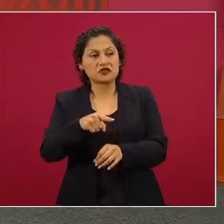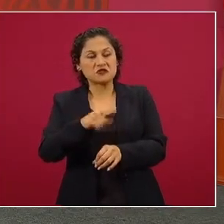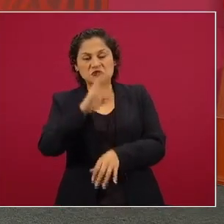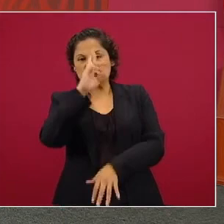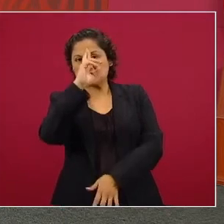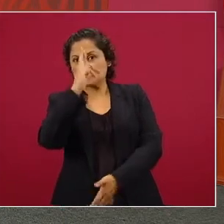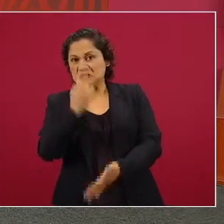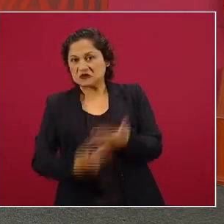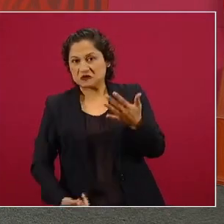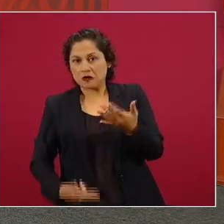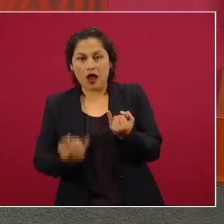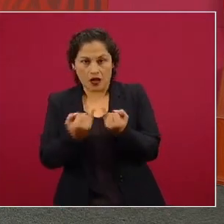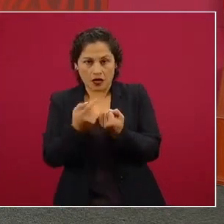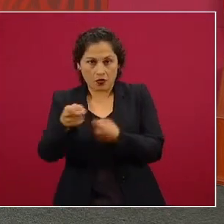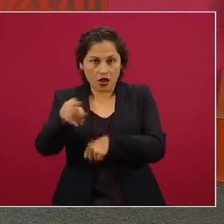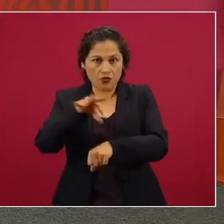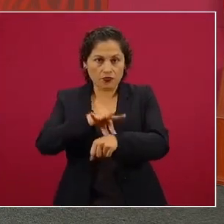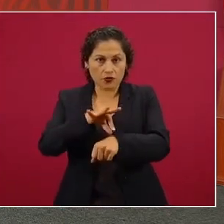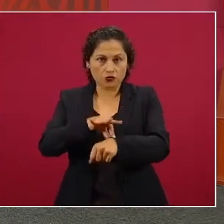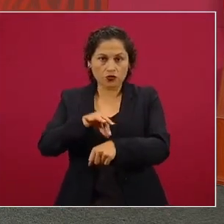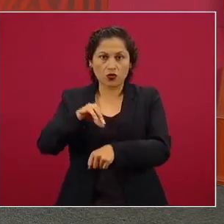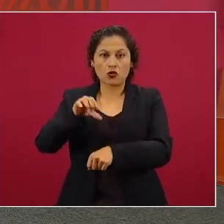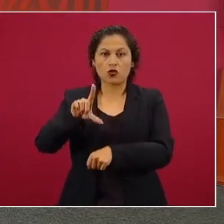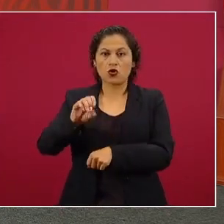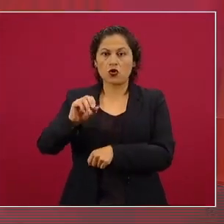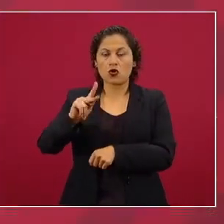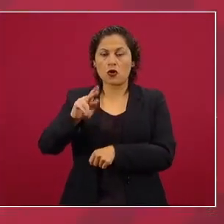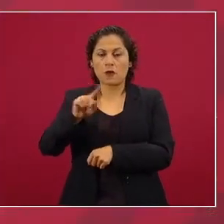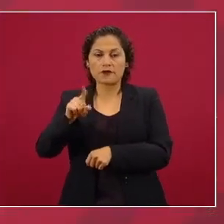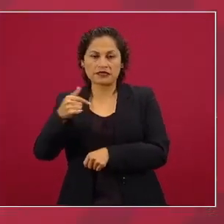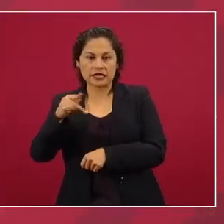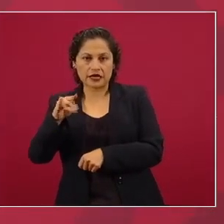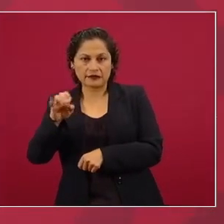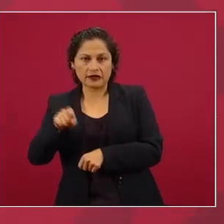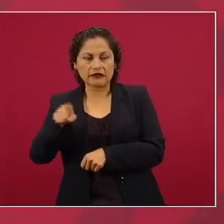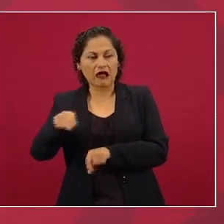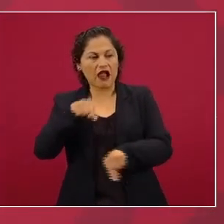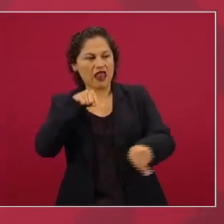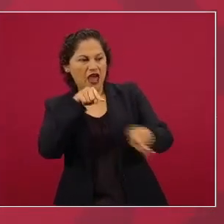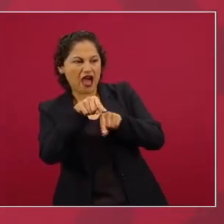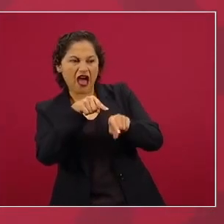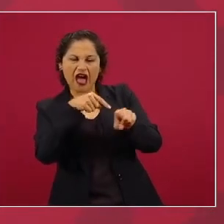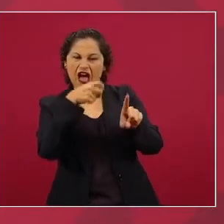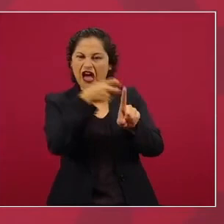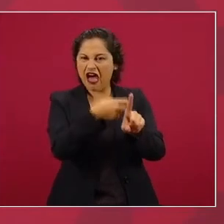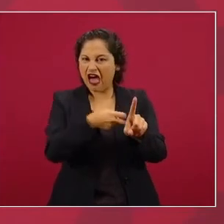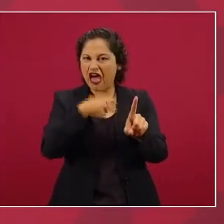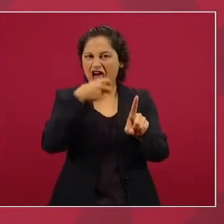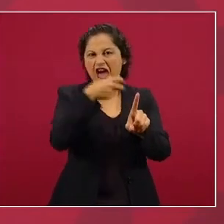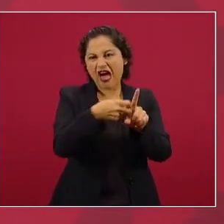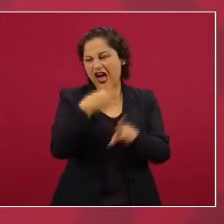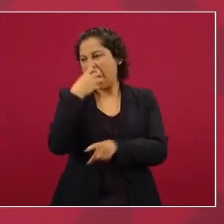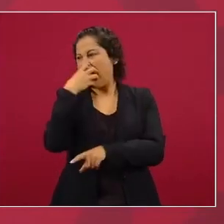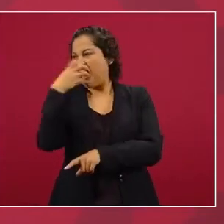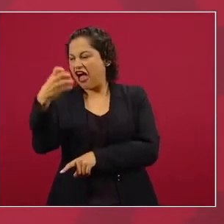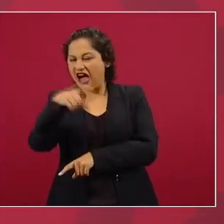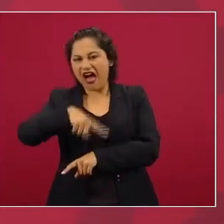Hugo López-Gatell, que lo maltrataron, y los gritos y